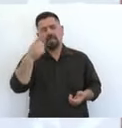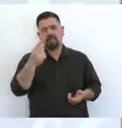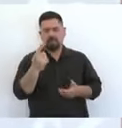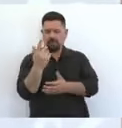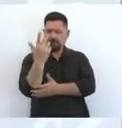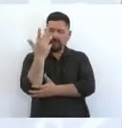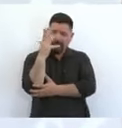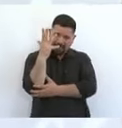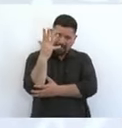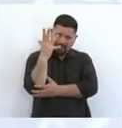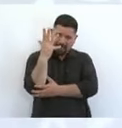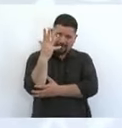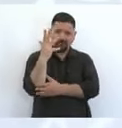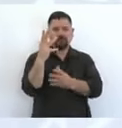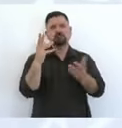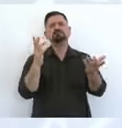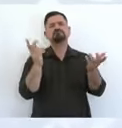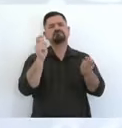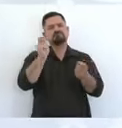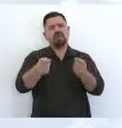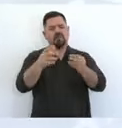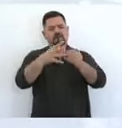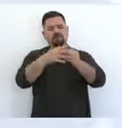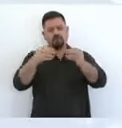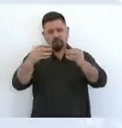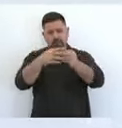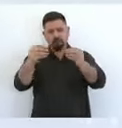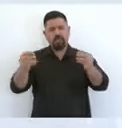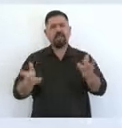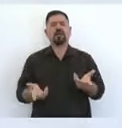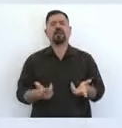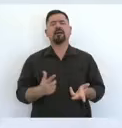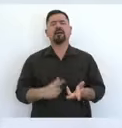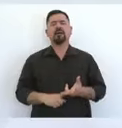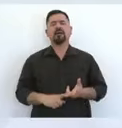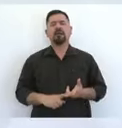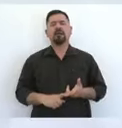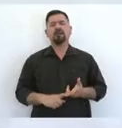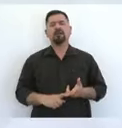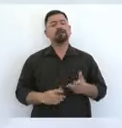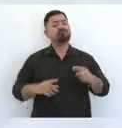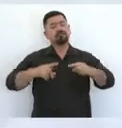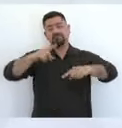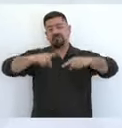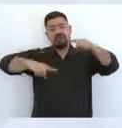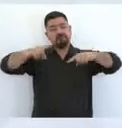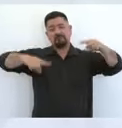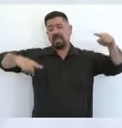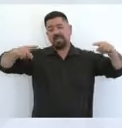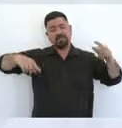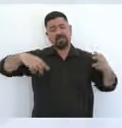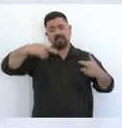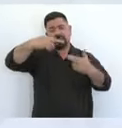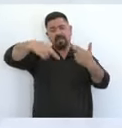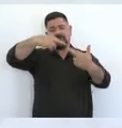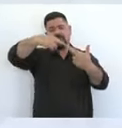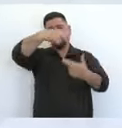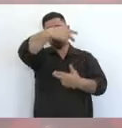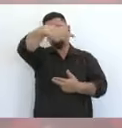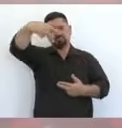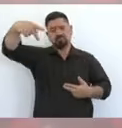árboles frutales, de acuerdo a lo que se dé en cada región, o